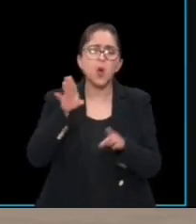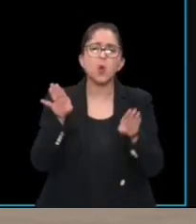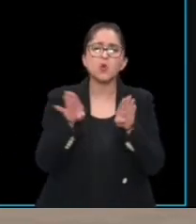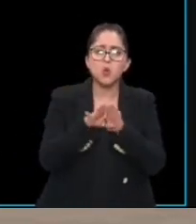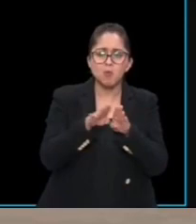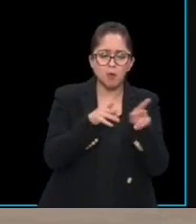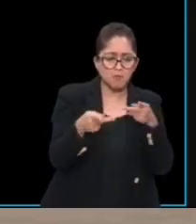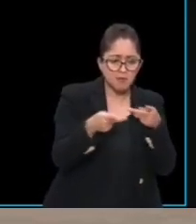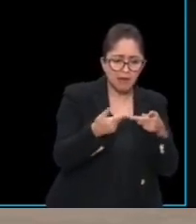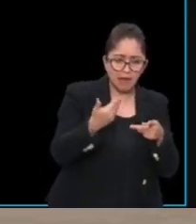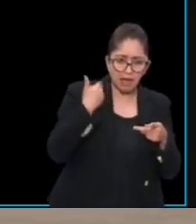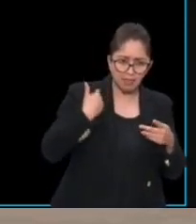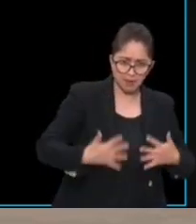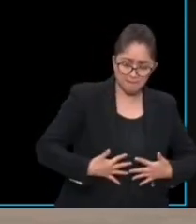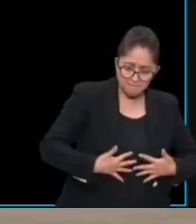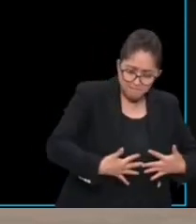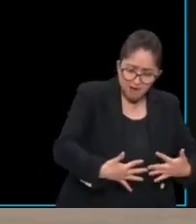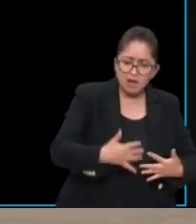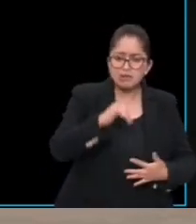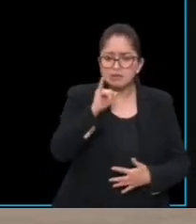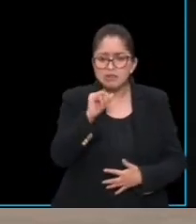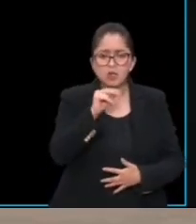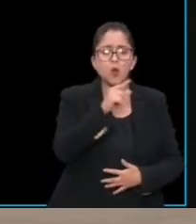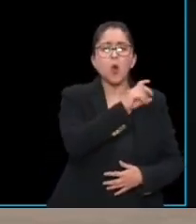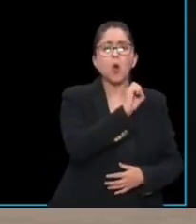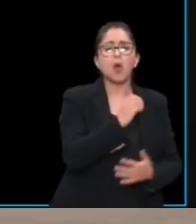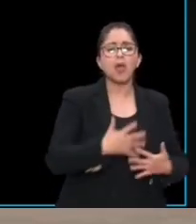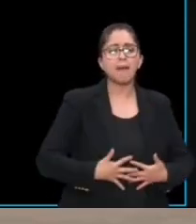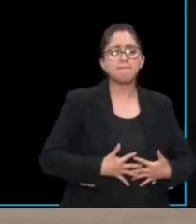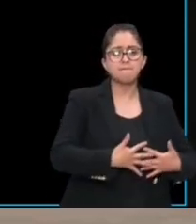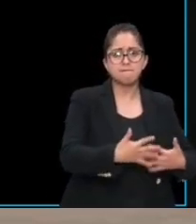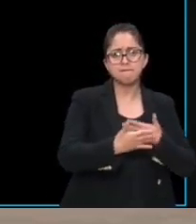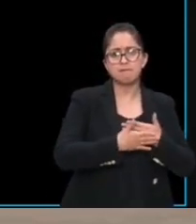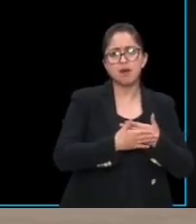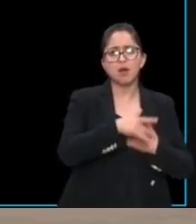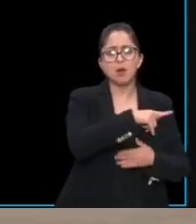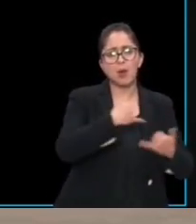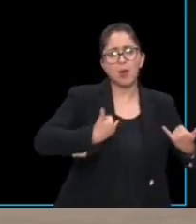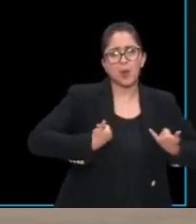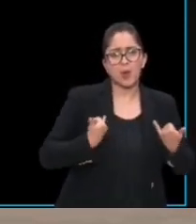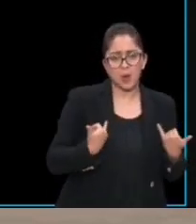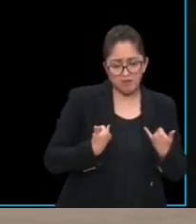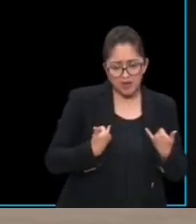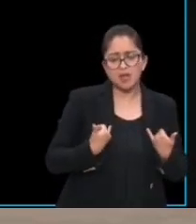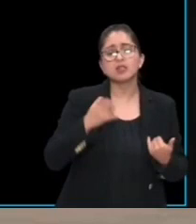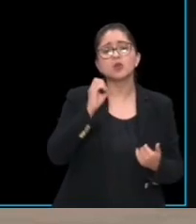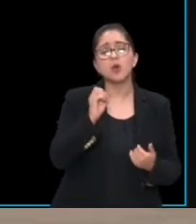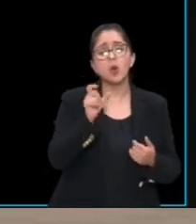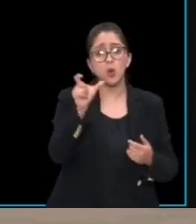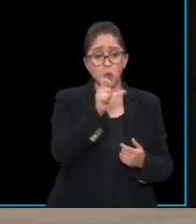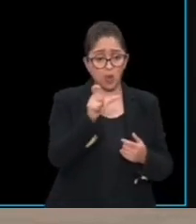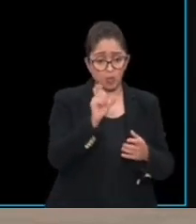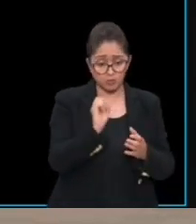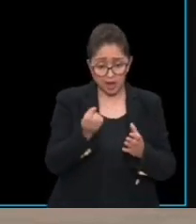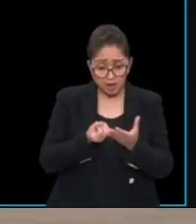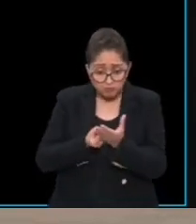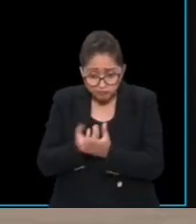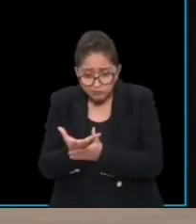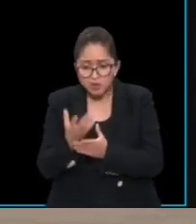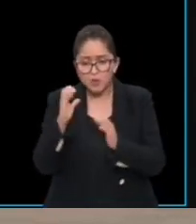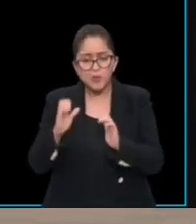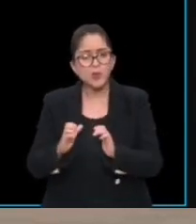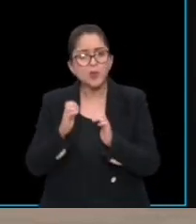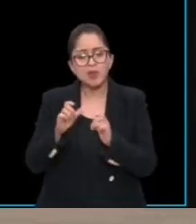planificación familiar hasta el embarazo en adolescente, la atención obviamente prenatal, parto y puerperio, y sobre todo de